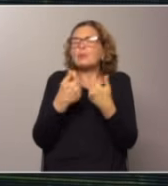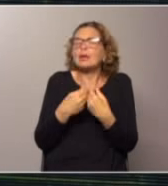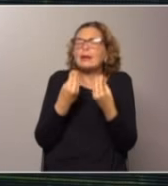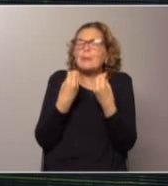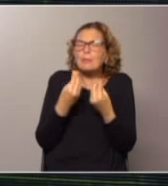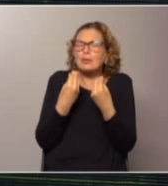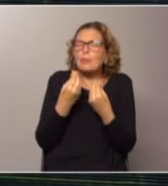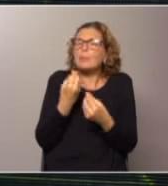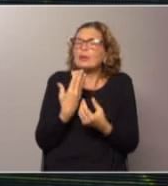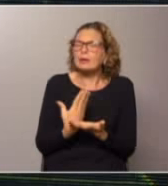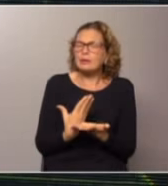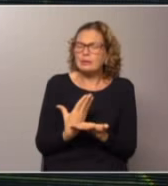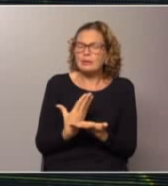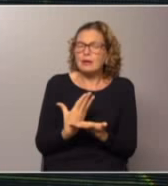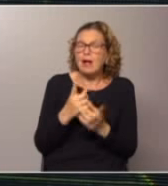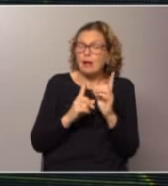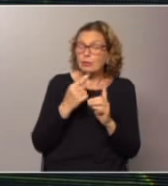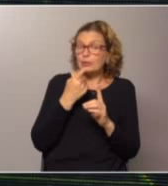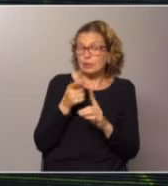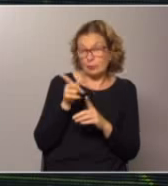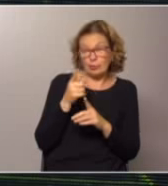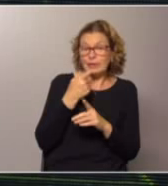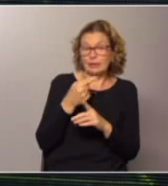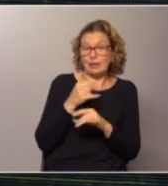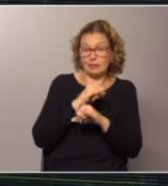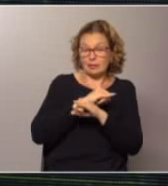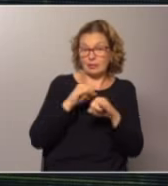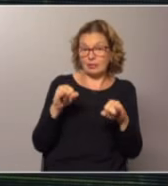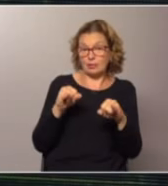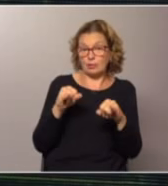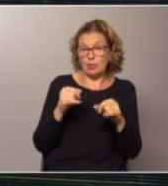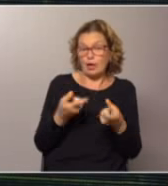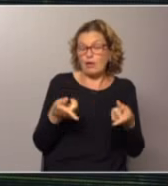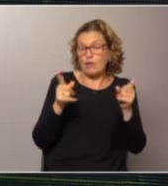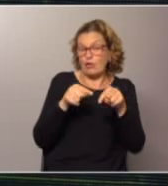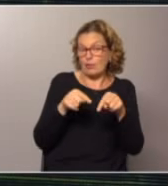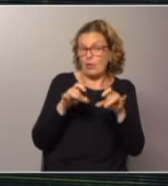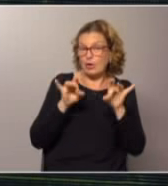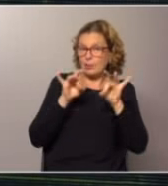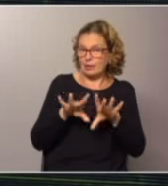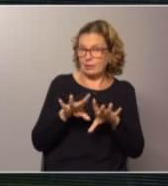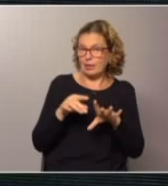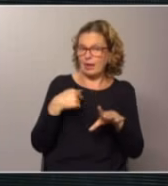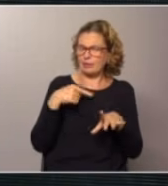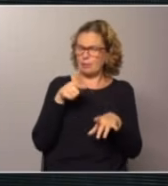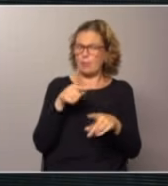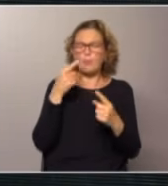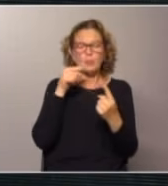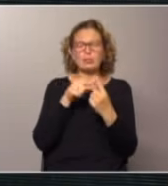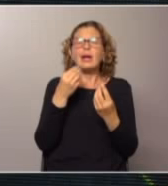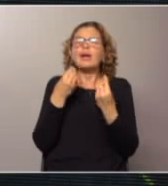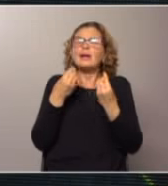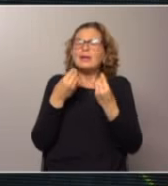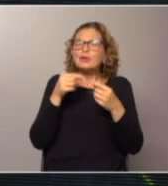qué pasó porque algunos dicen lo decías diego se terminó la grata y volvemos a la normalidad y ahí está mi punto a que